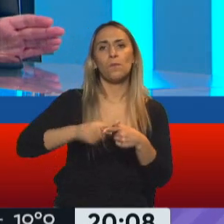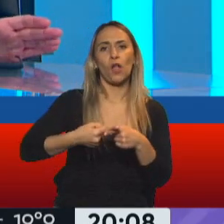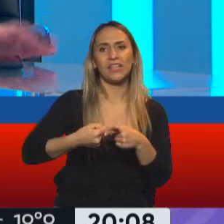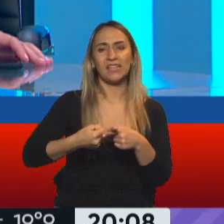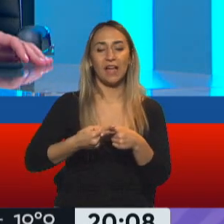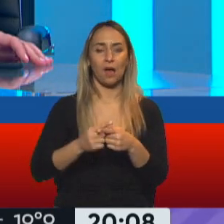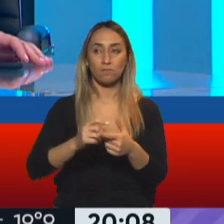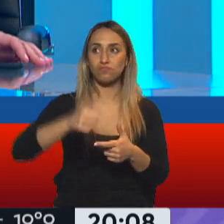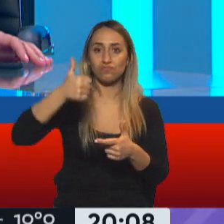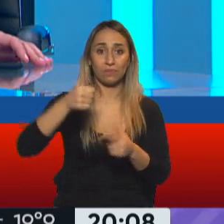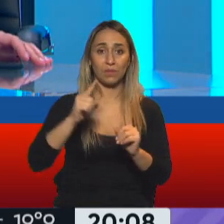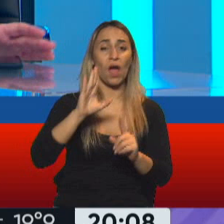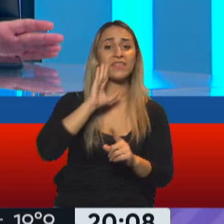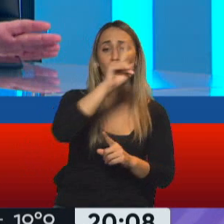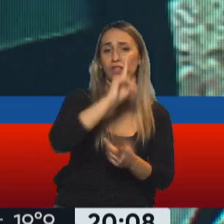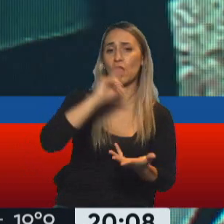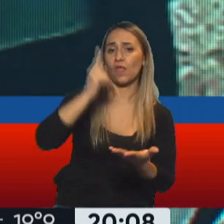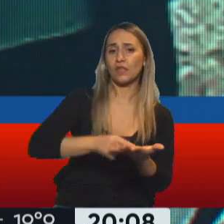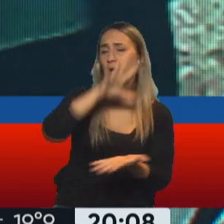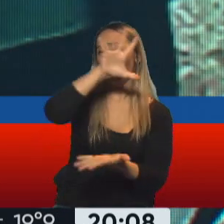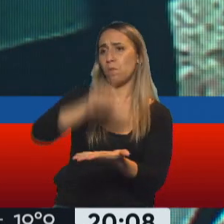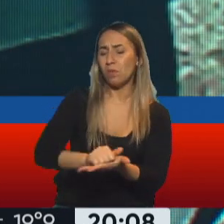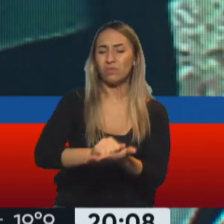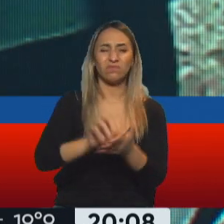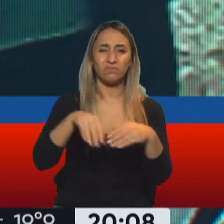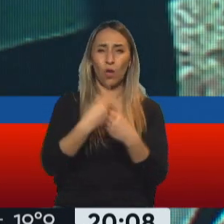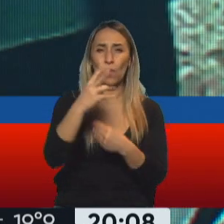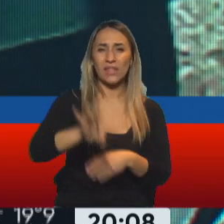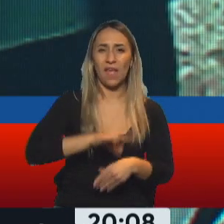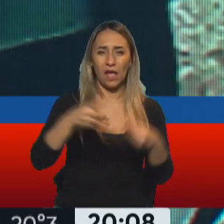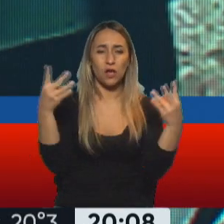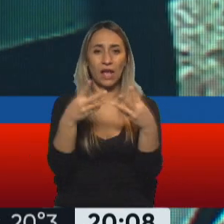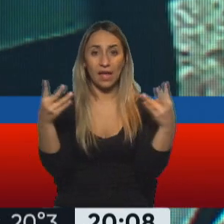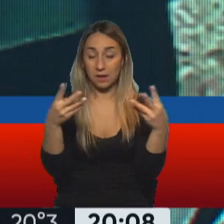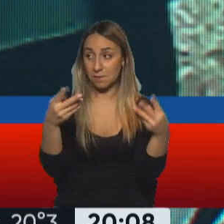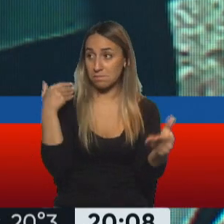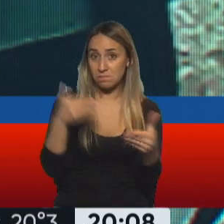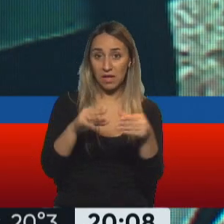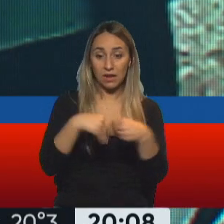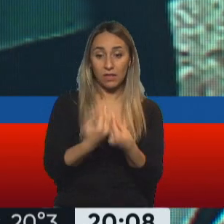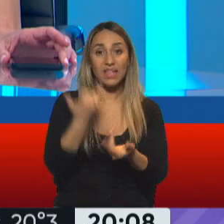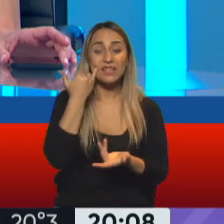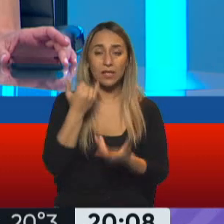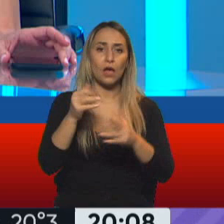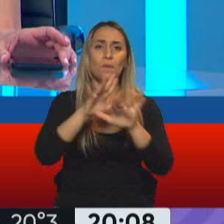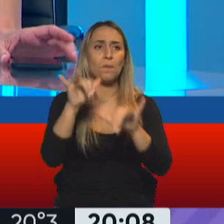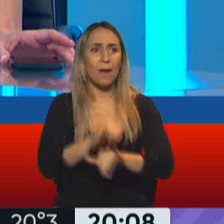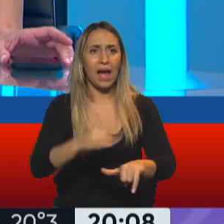la que desplegó Estados Unidos en ese territorio. 20 años de guerra y vemos que los resultados no llevaron más calma ni más